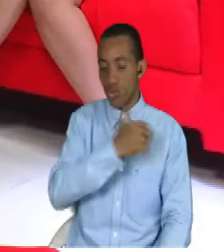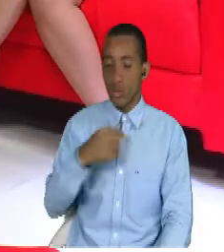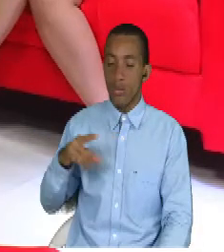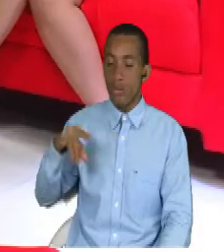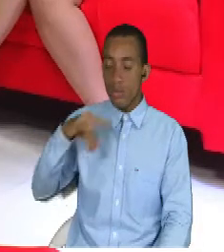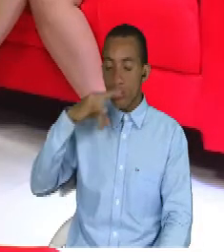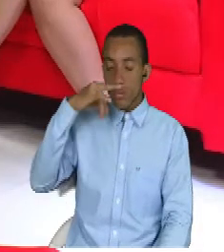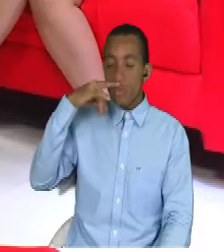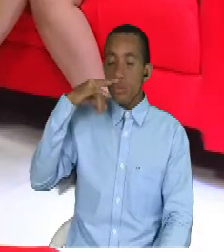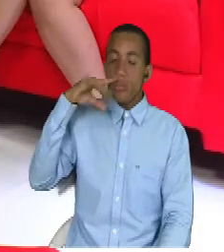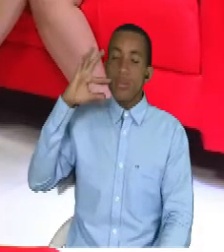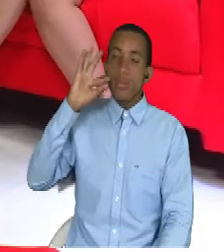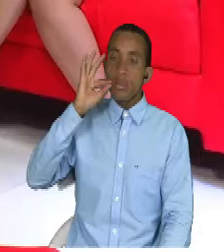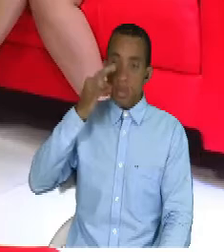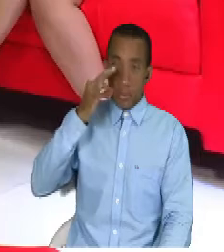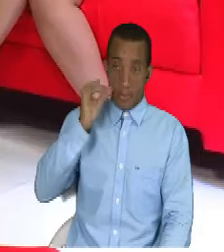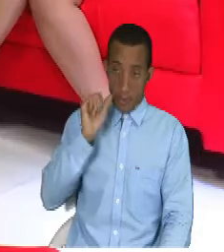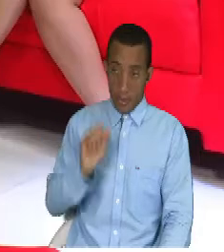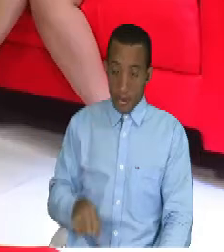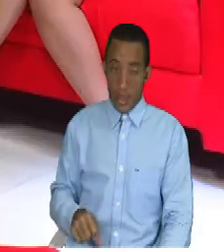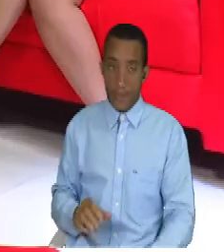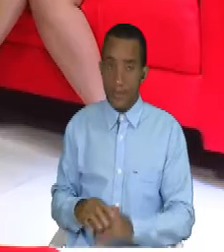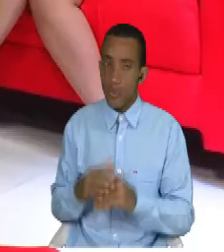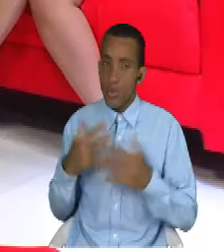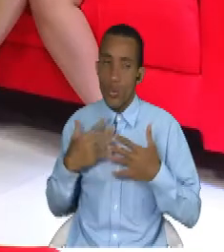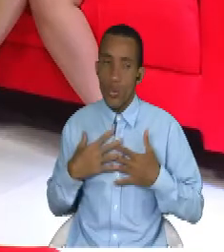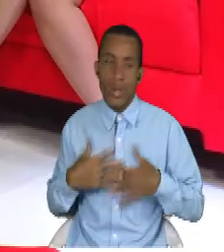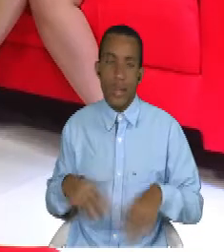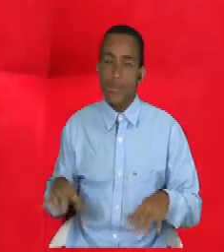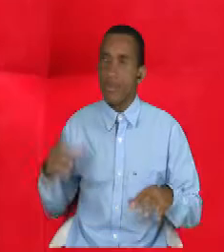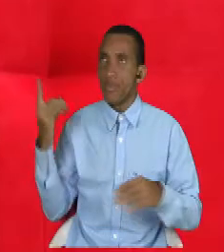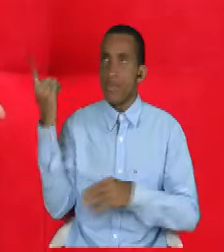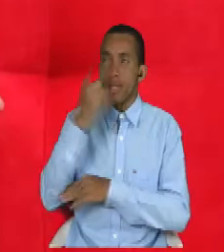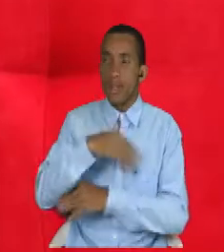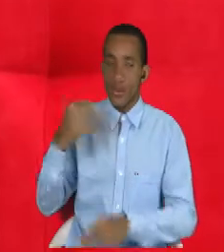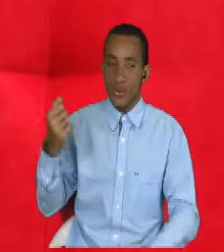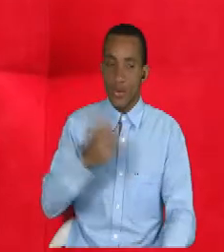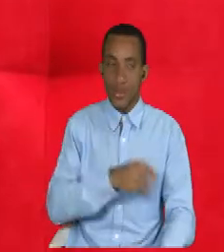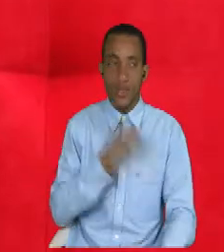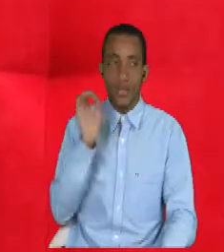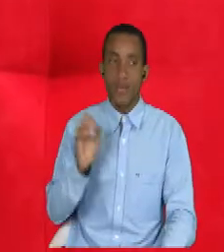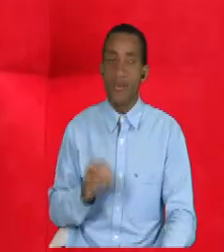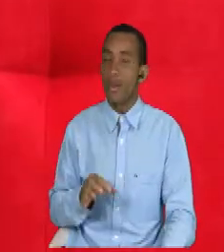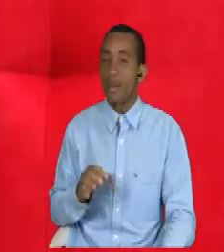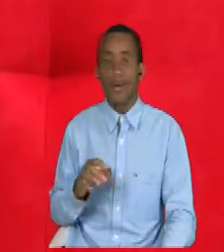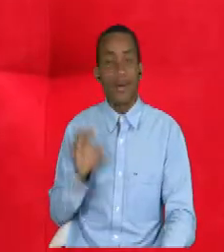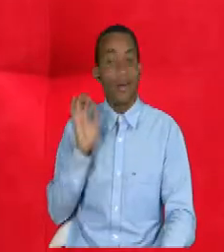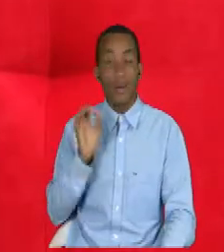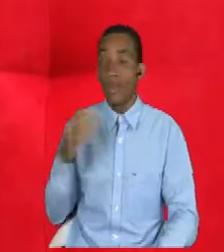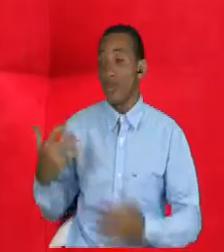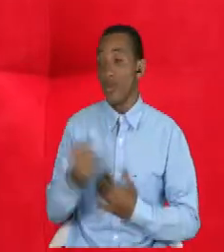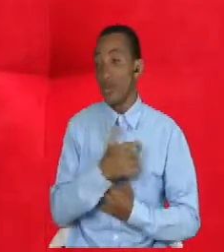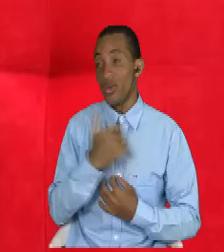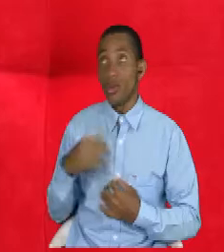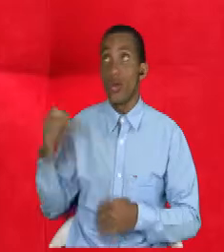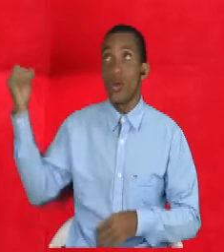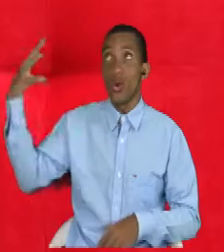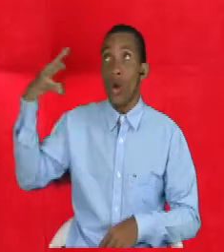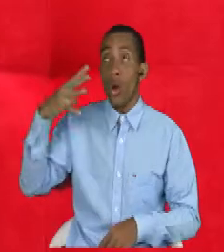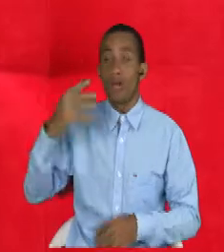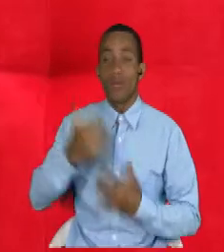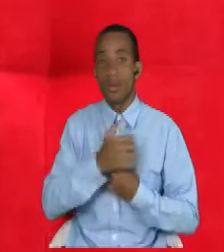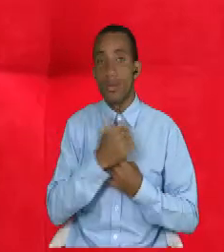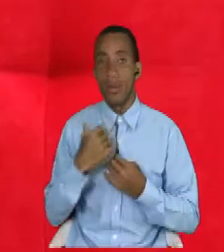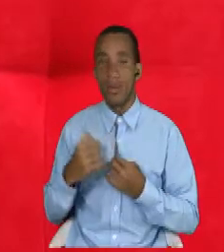se pueden utilizar a cualquier hora del día ya que embarran que nuestra casa para estar para sentirnos